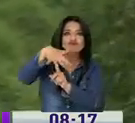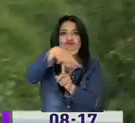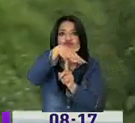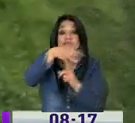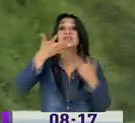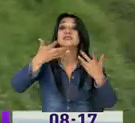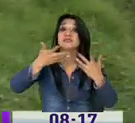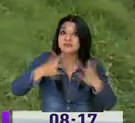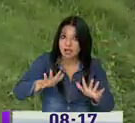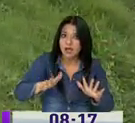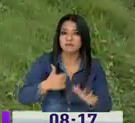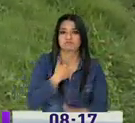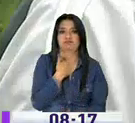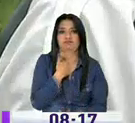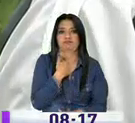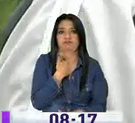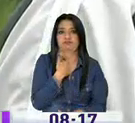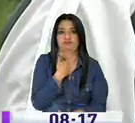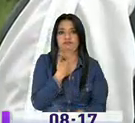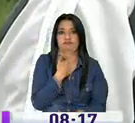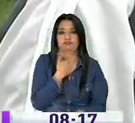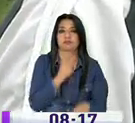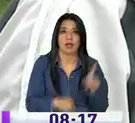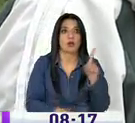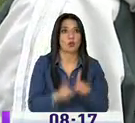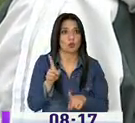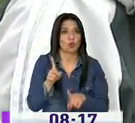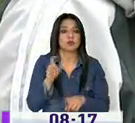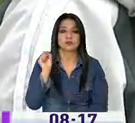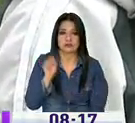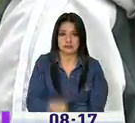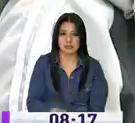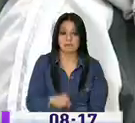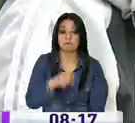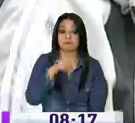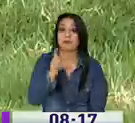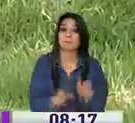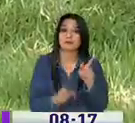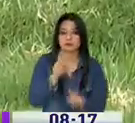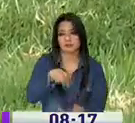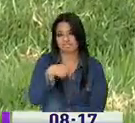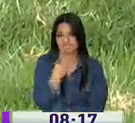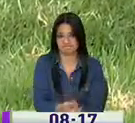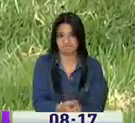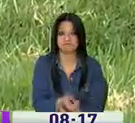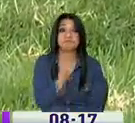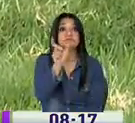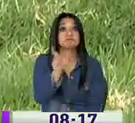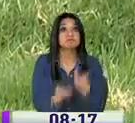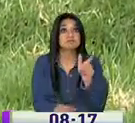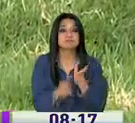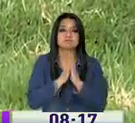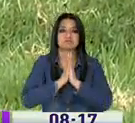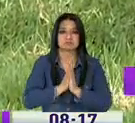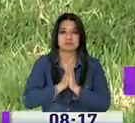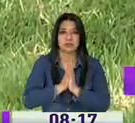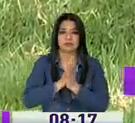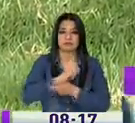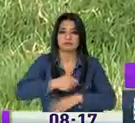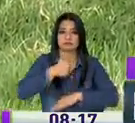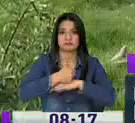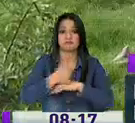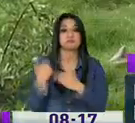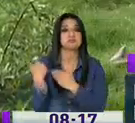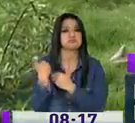registrado accidentes ha habido muchos accidentes creación que ha ido algunas personas es por ello que hacen un llamado a las autoridades competentes